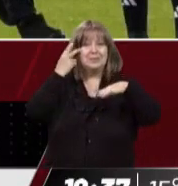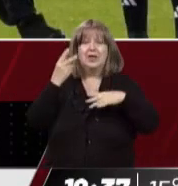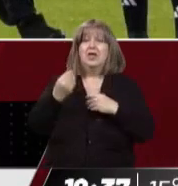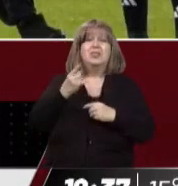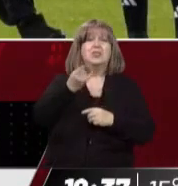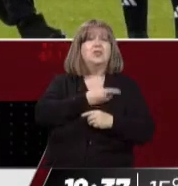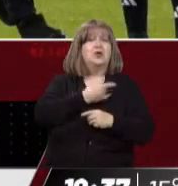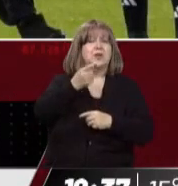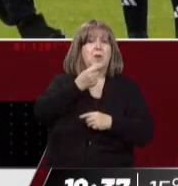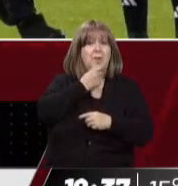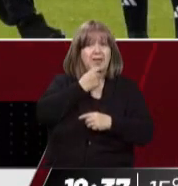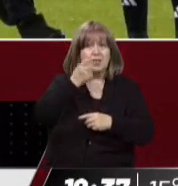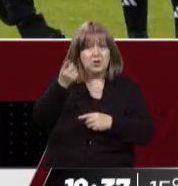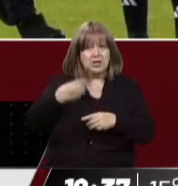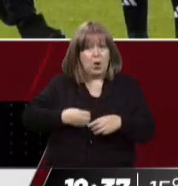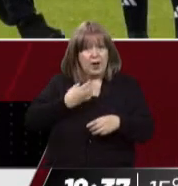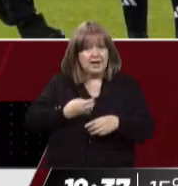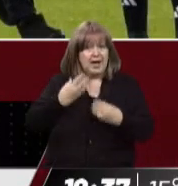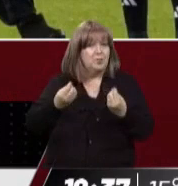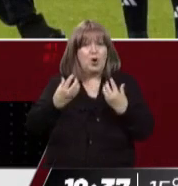si sos de otro lado y tenías la camiseta de Huracán.